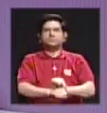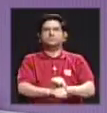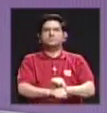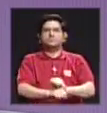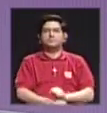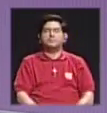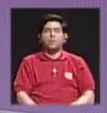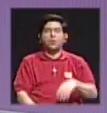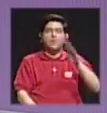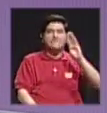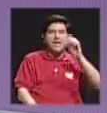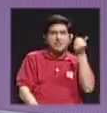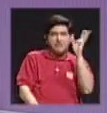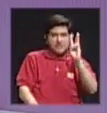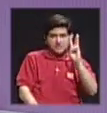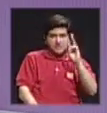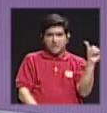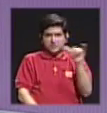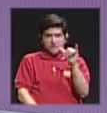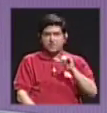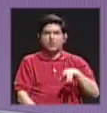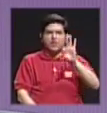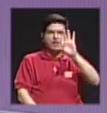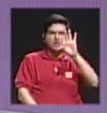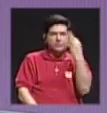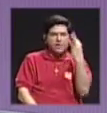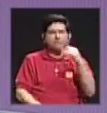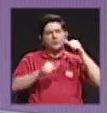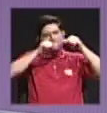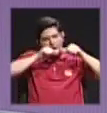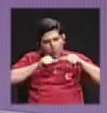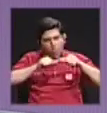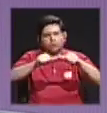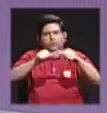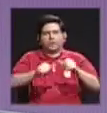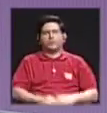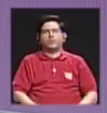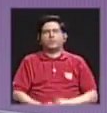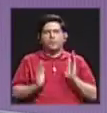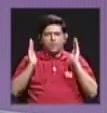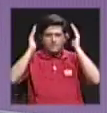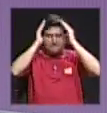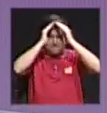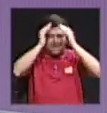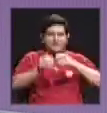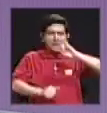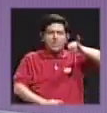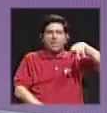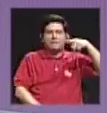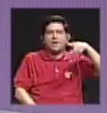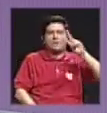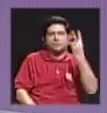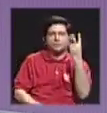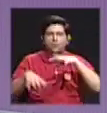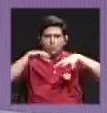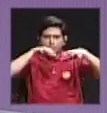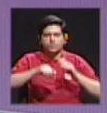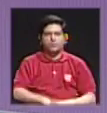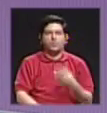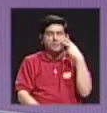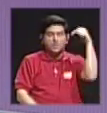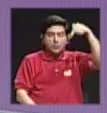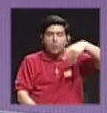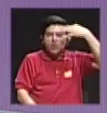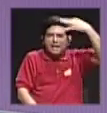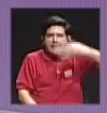de Benedicto XVI, que también en cierta forma fue una continuidad del papado de Juan Pablo II. Entonces, claro, cuando vemos hoy